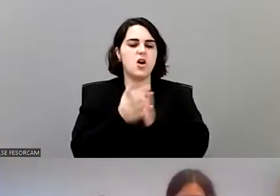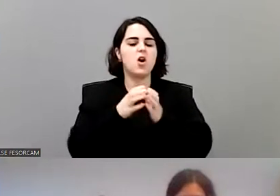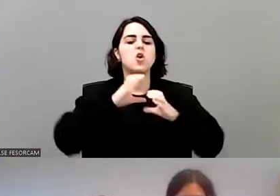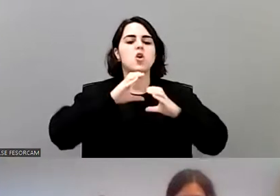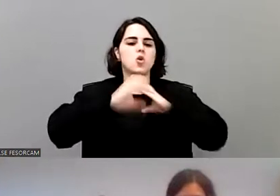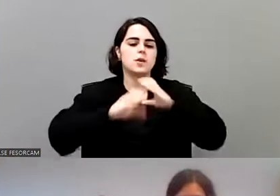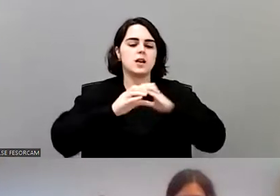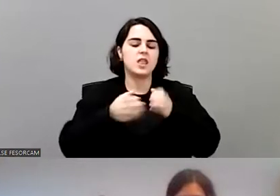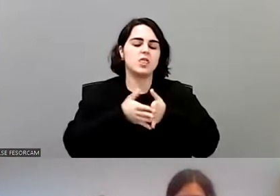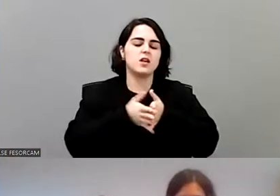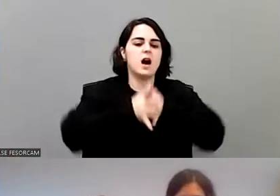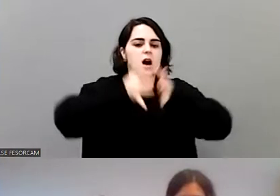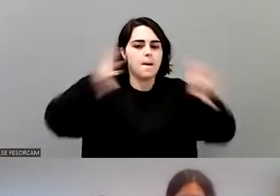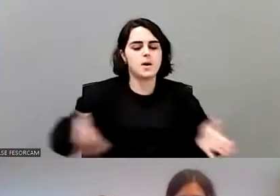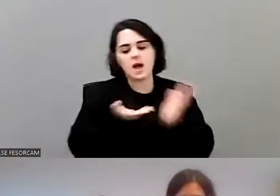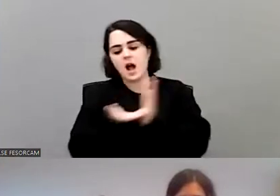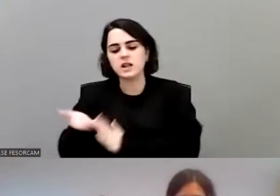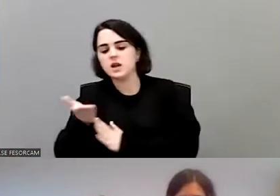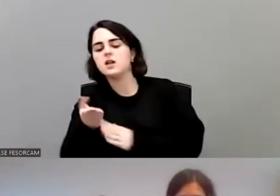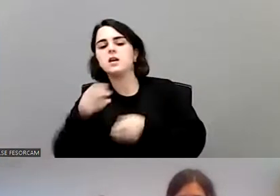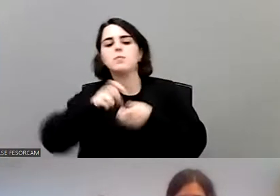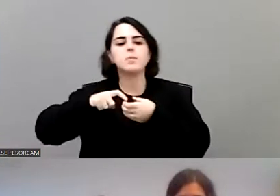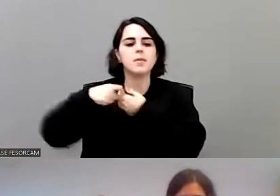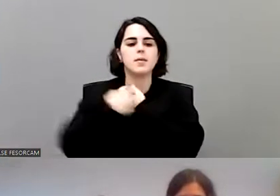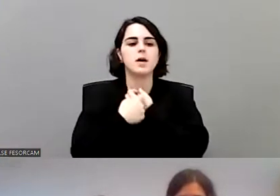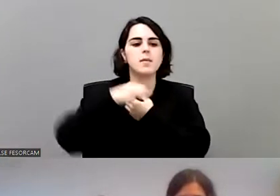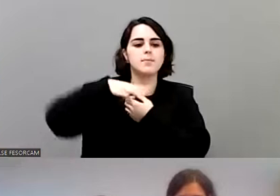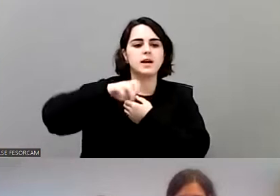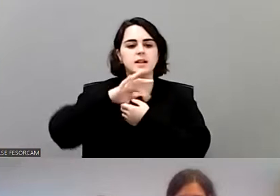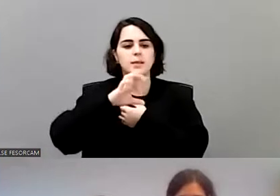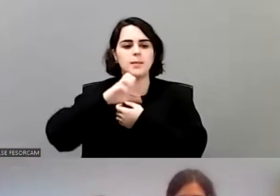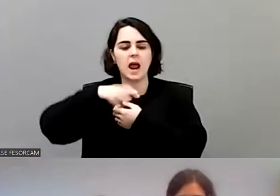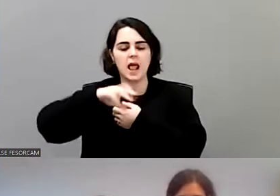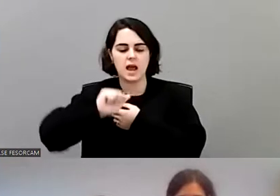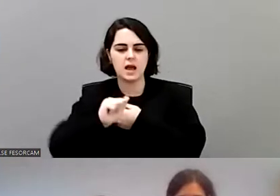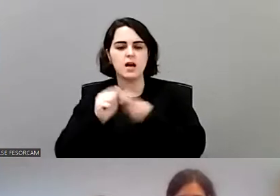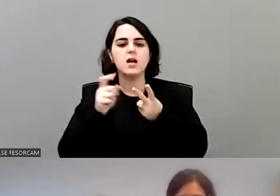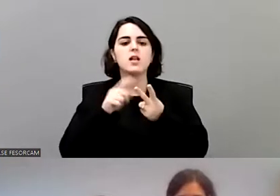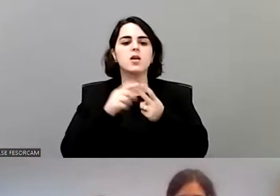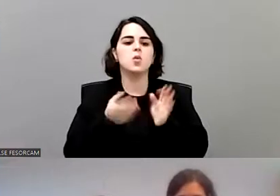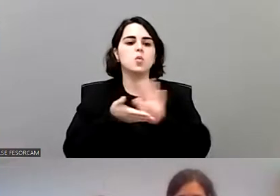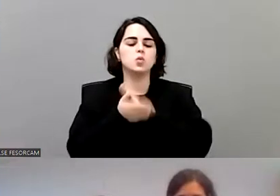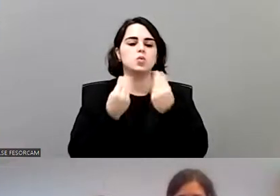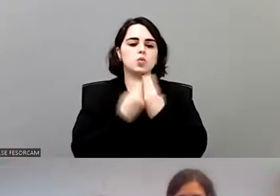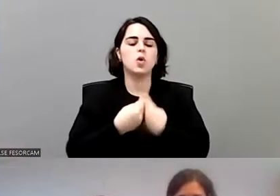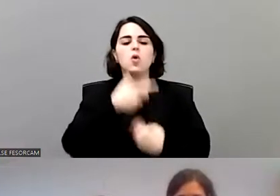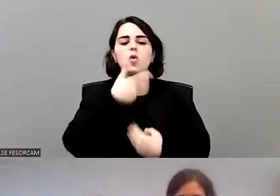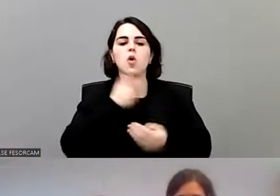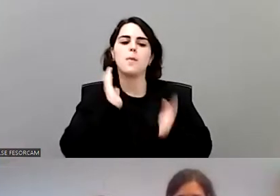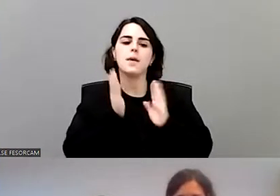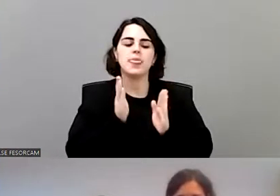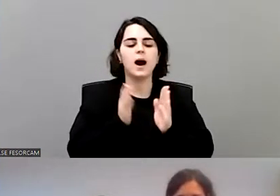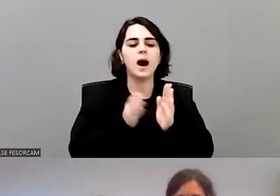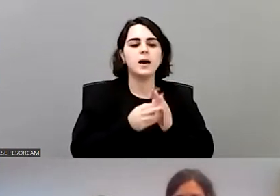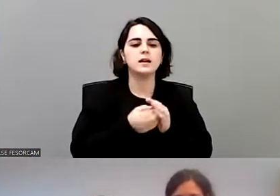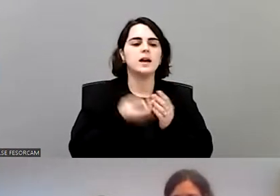alternativa. La mesa está constituida por Tamara Bustamante Sánchez, la cual junto con su logopeda Miriam Ramos nos transmitirá cómo es